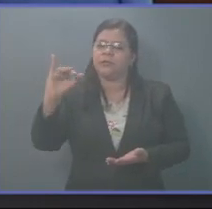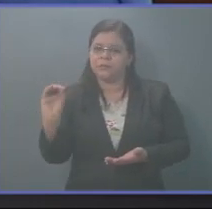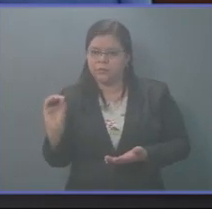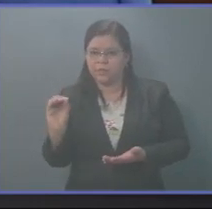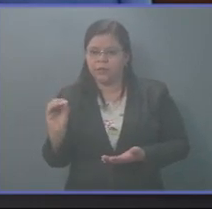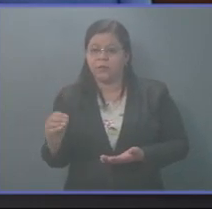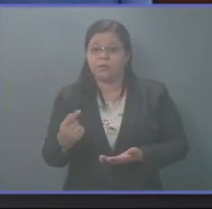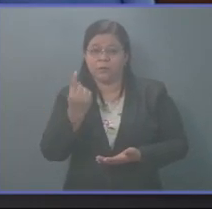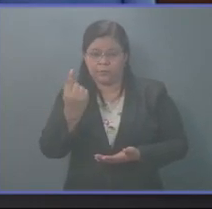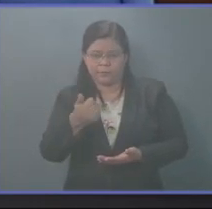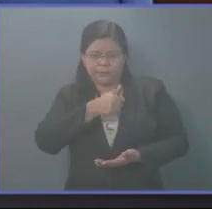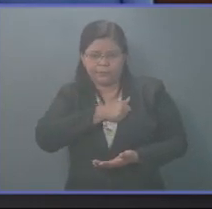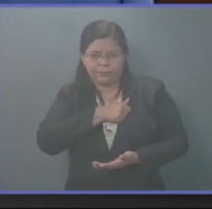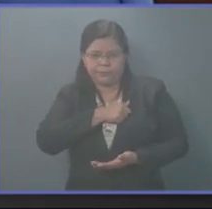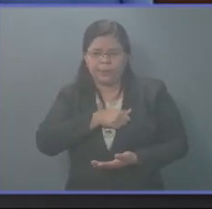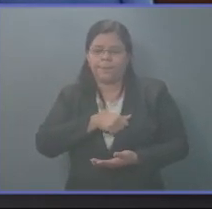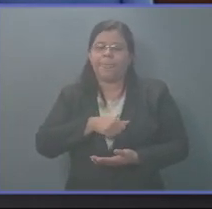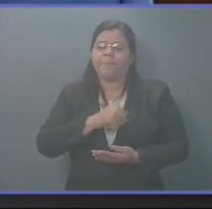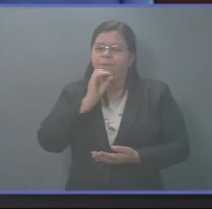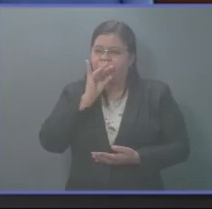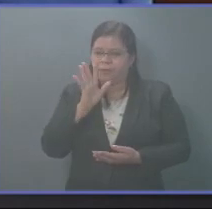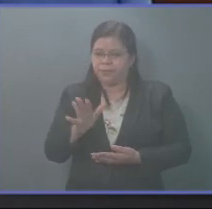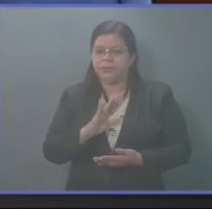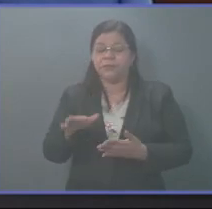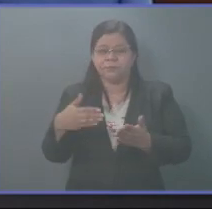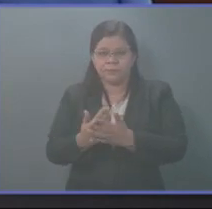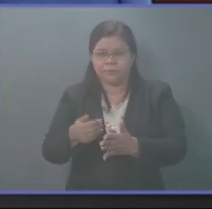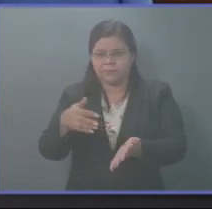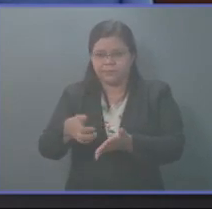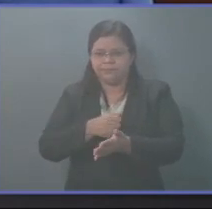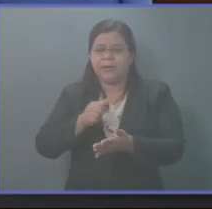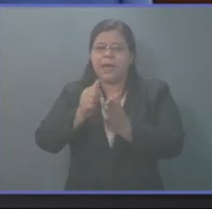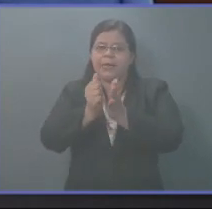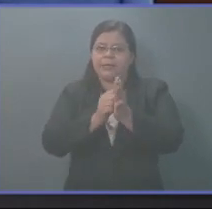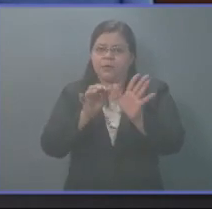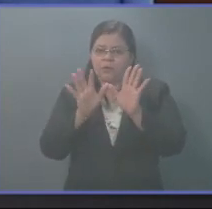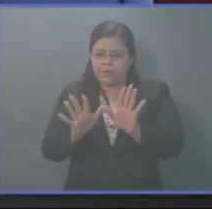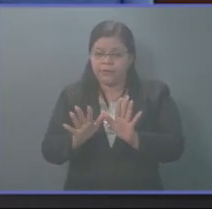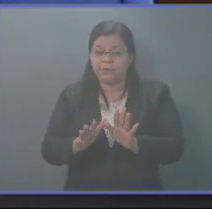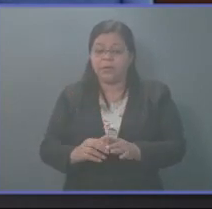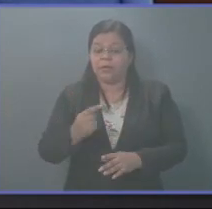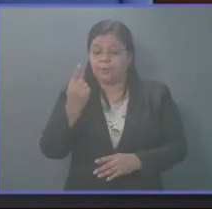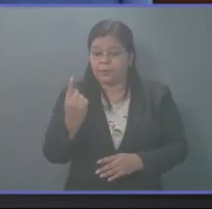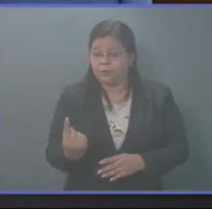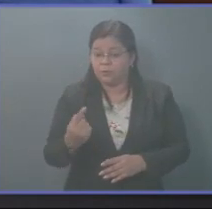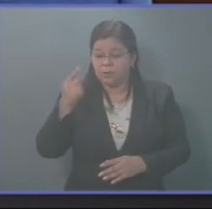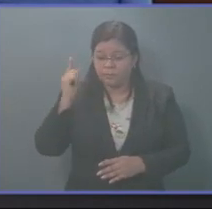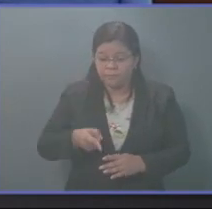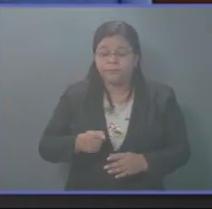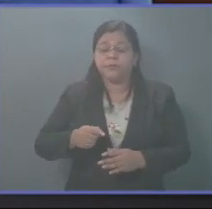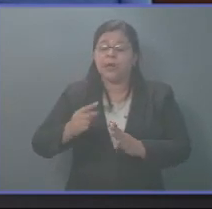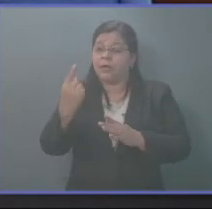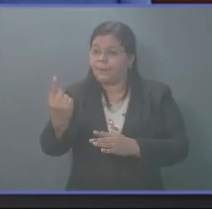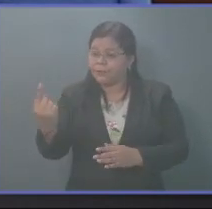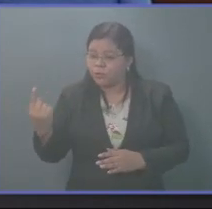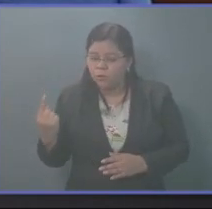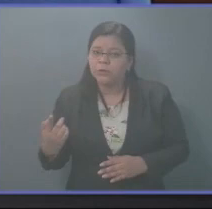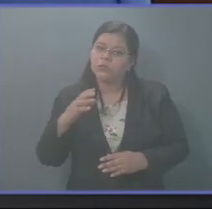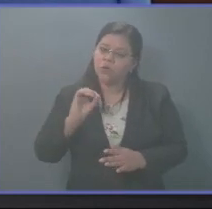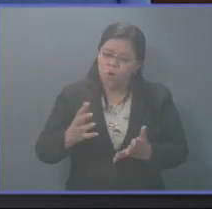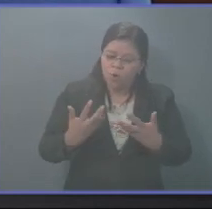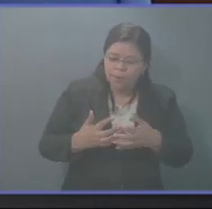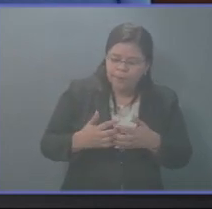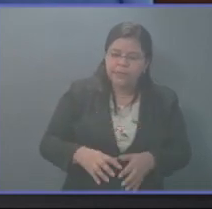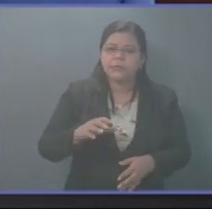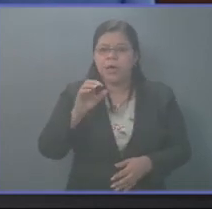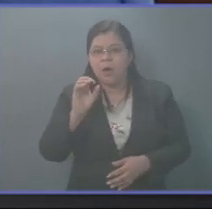funcionario competente. Sujeto pasivo de la obligación tributaria, artículo 10. Será sujeto pasivo de la obligación tributaria municipal las personas naturales, jurídicas, públicas